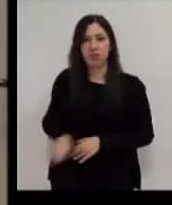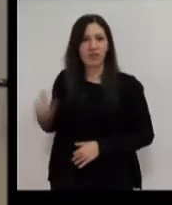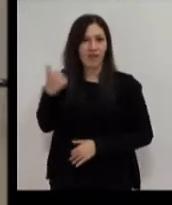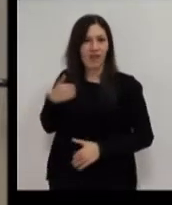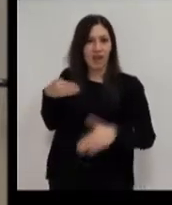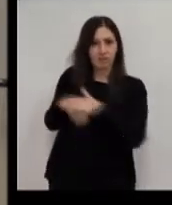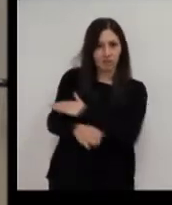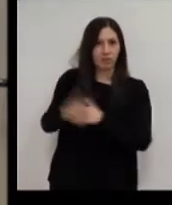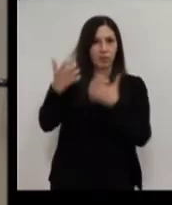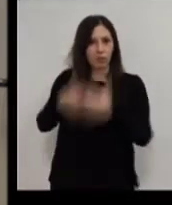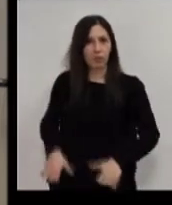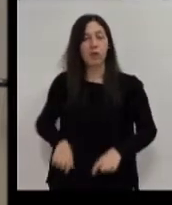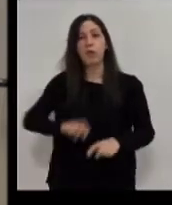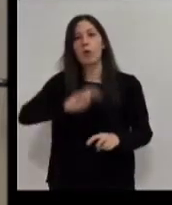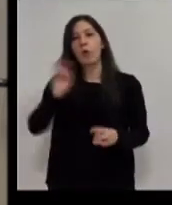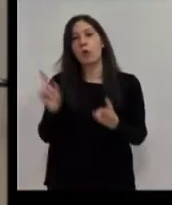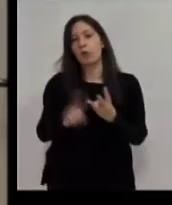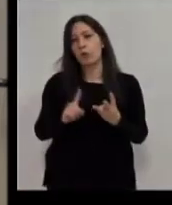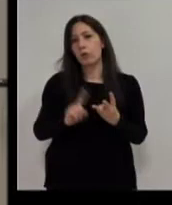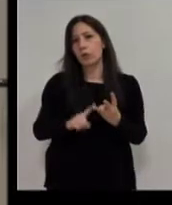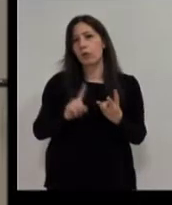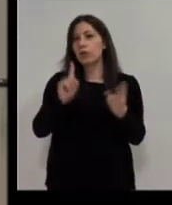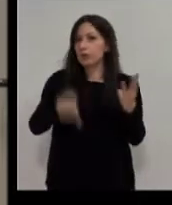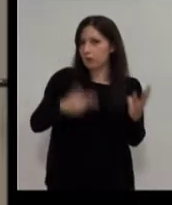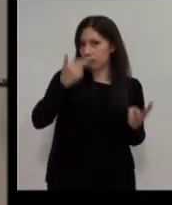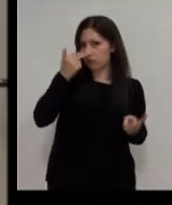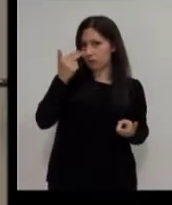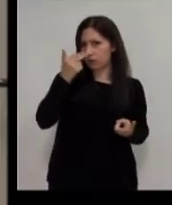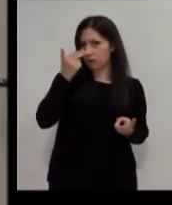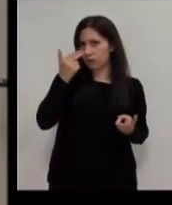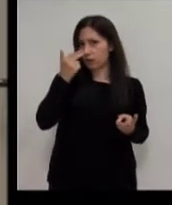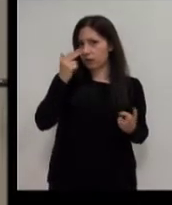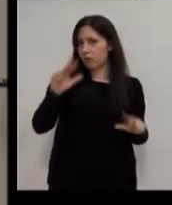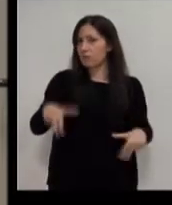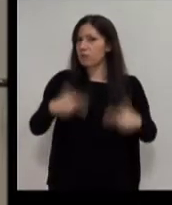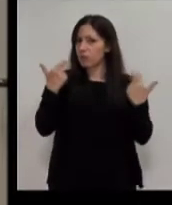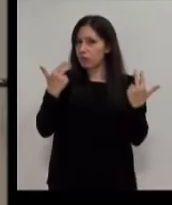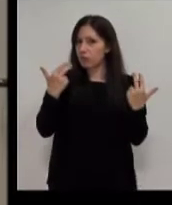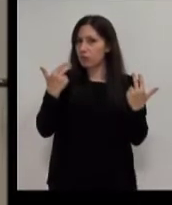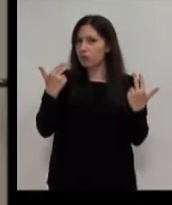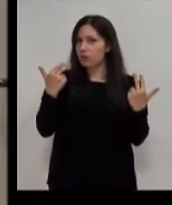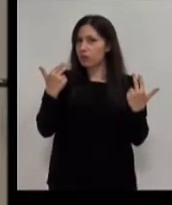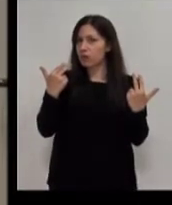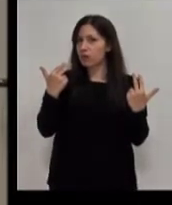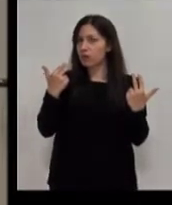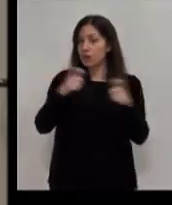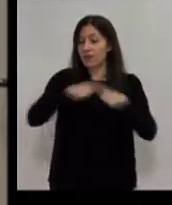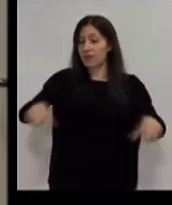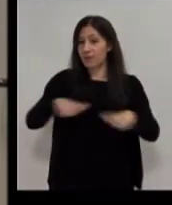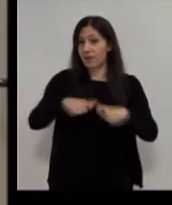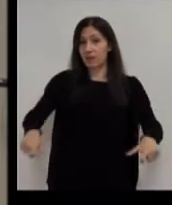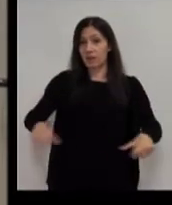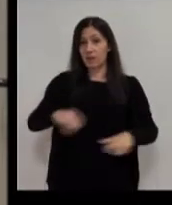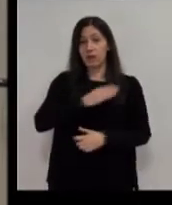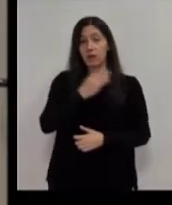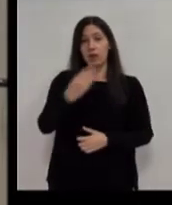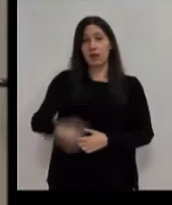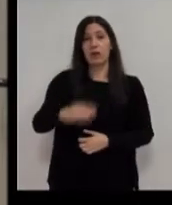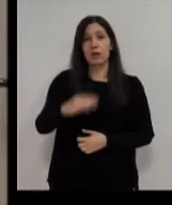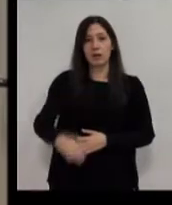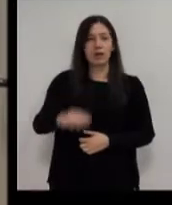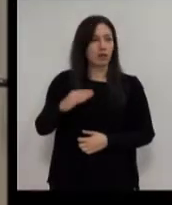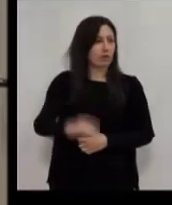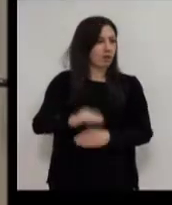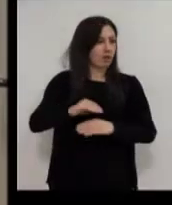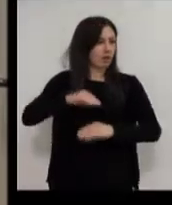menos en un sitio y ya te funciona. Y otra cuestión que puede ser interesante también, que te permite muy bien las tarjetas sin contacto porque